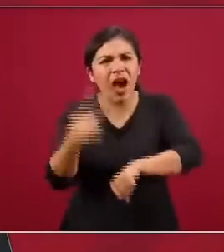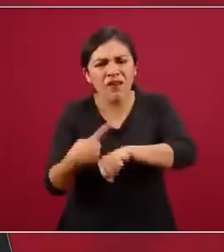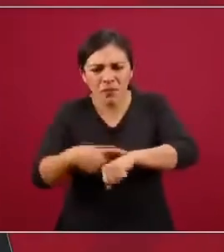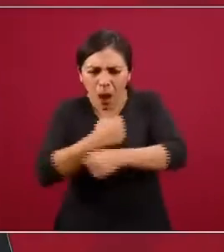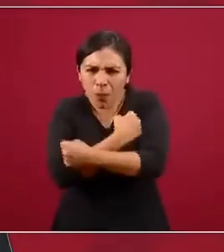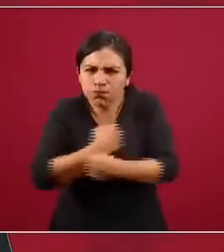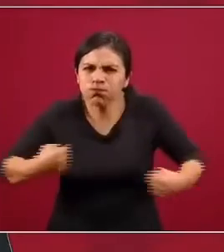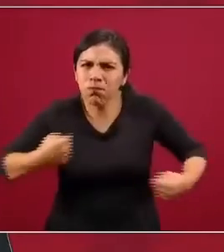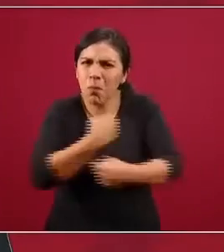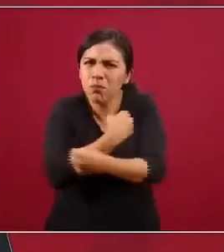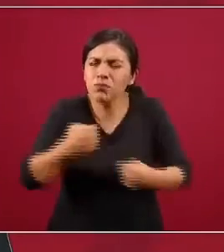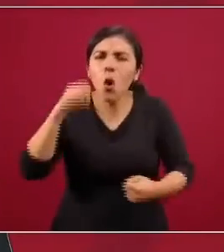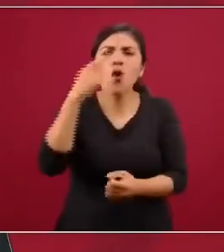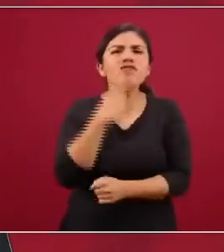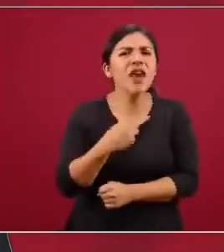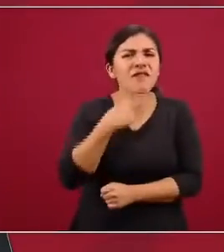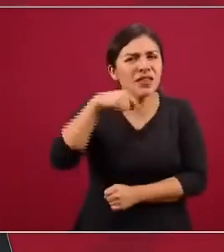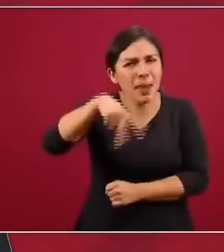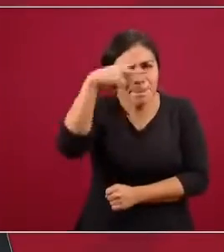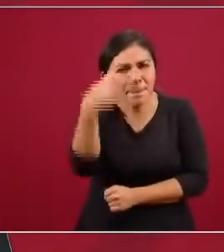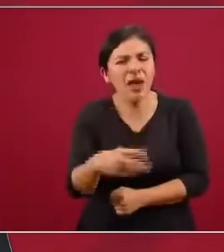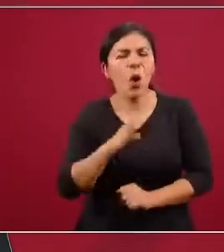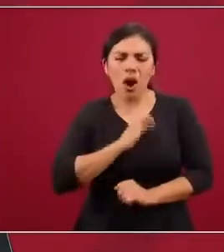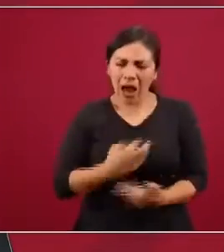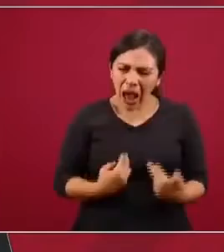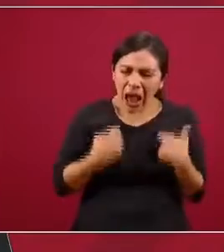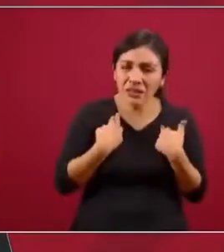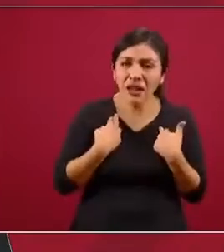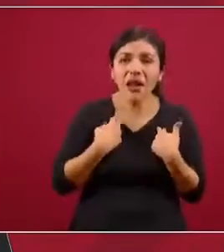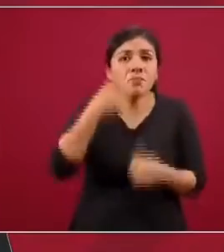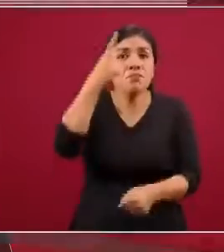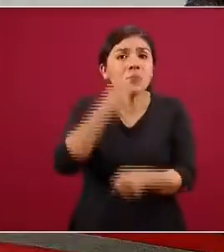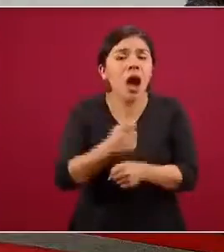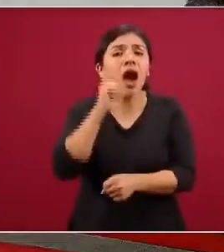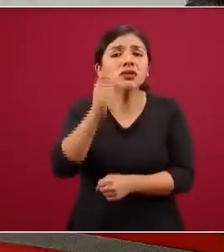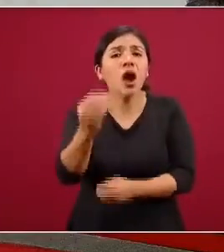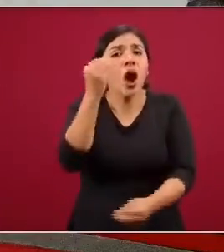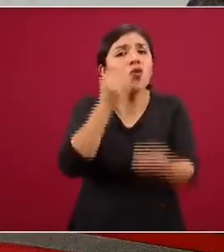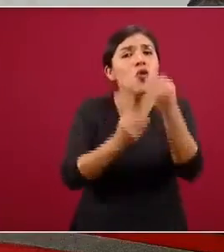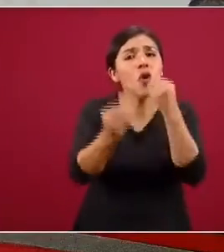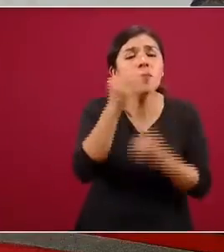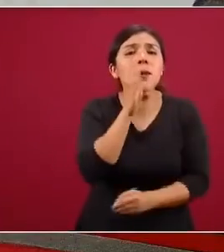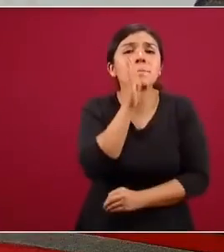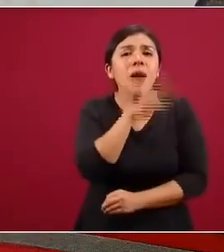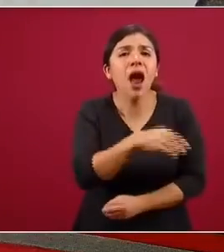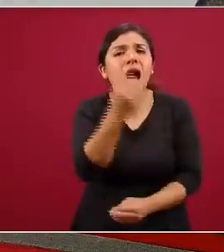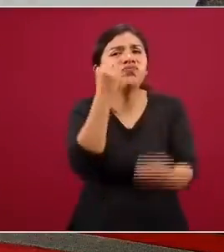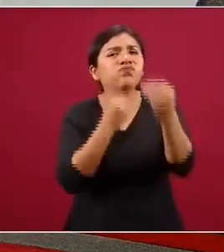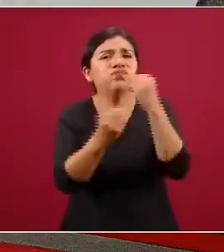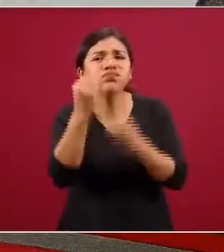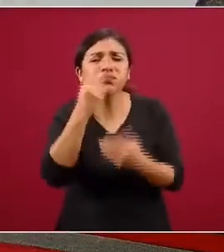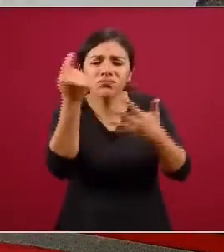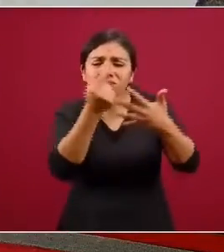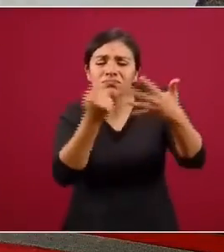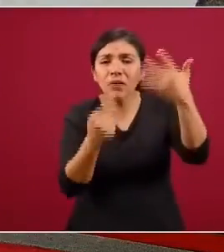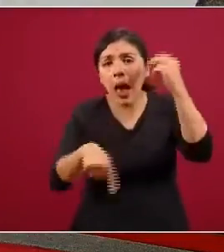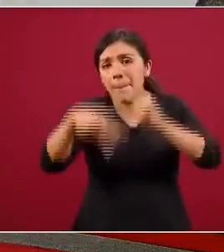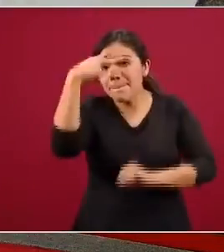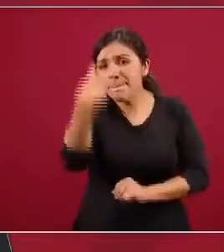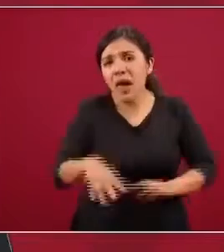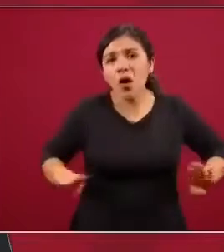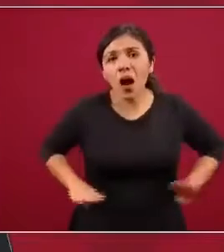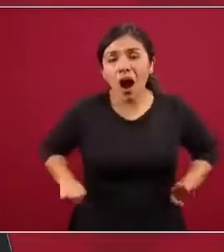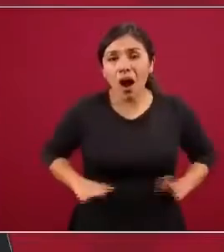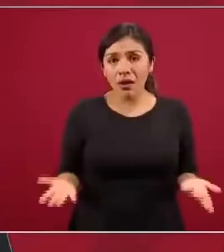obesidad, sobrepeso, diabetes en México y muchos cánceres es el patrón alimentario, el patrón de consumo que tenemos en